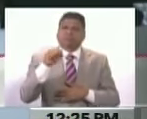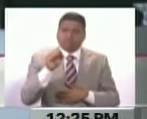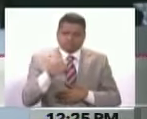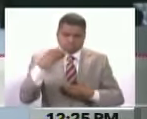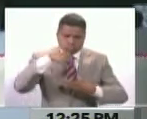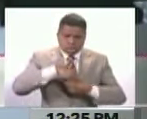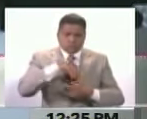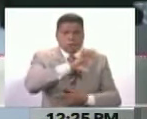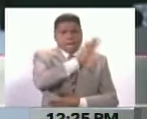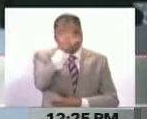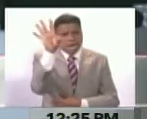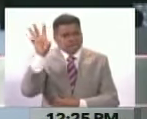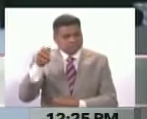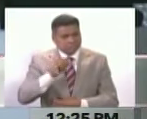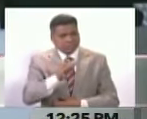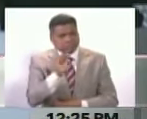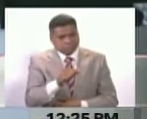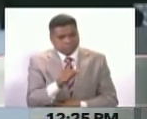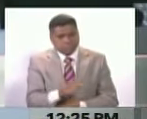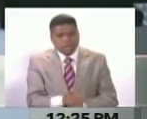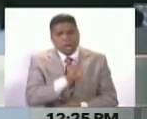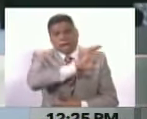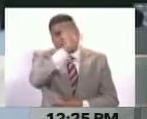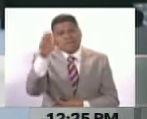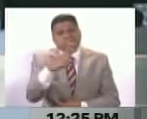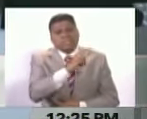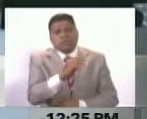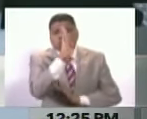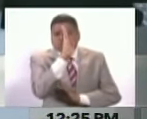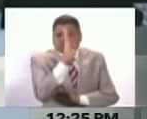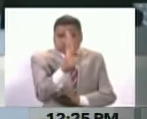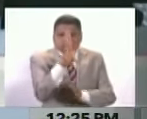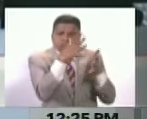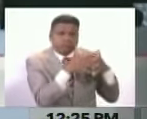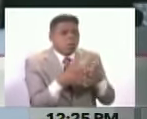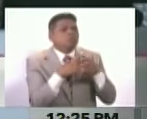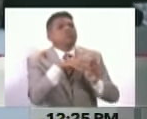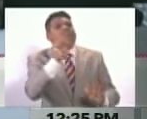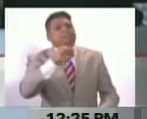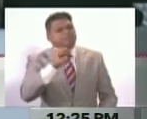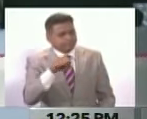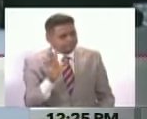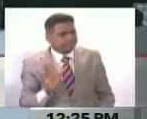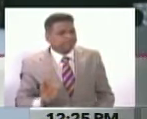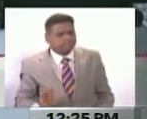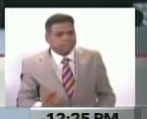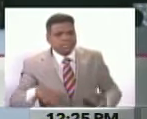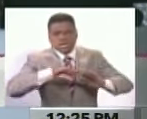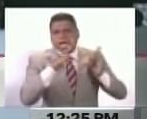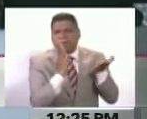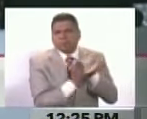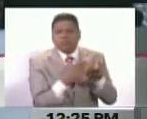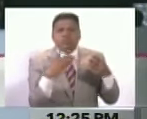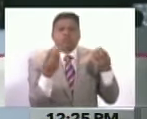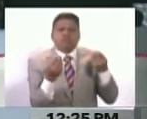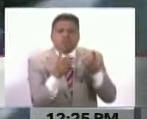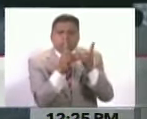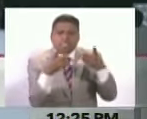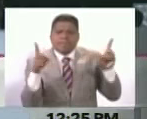el movimiento no alineado tiene un rol vanguardista que jugar en ese sentido, de que el mundo sea mucho más democrático